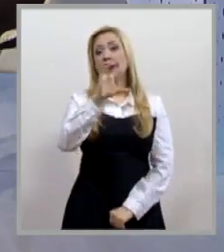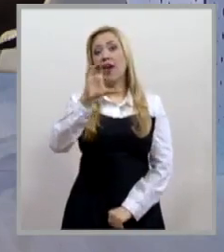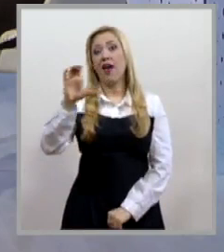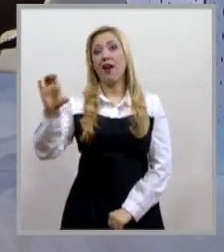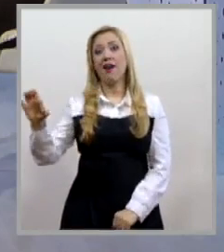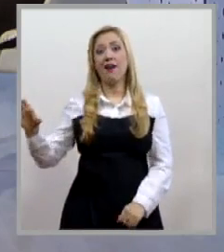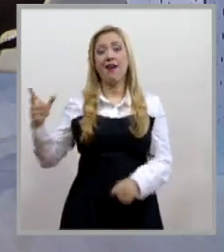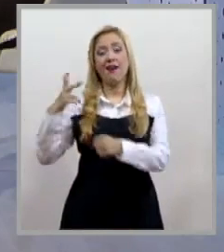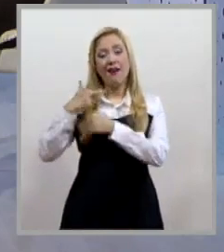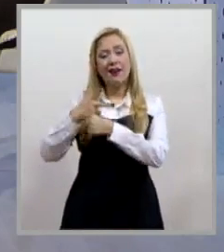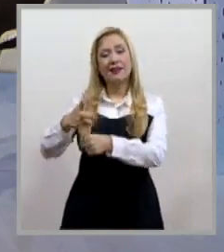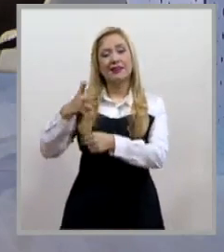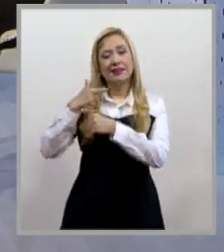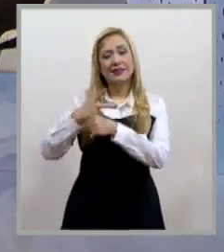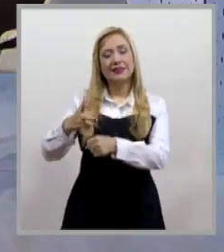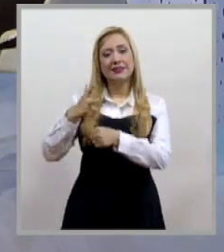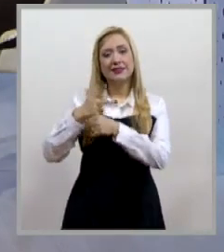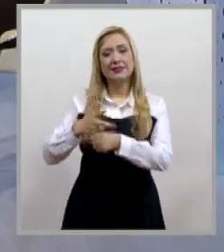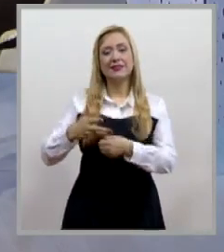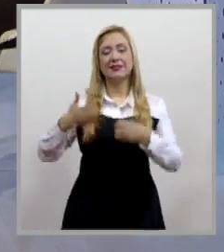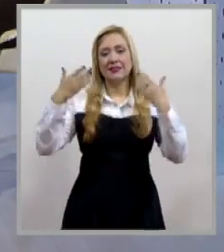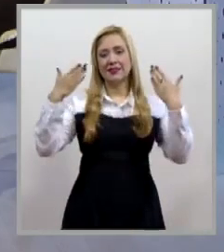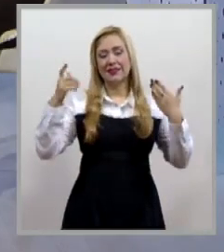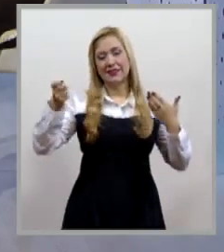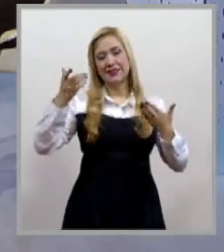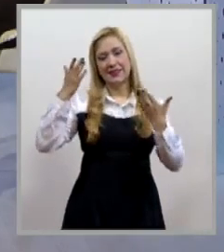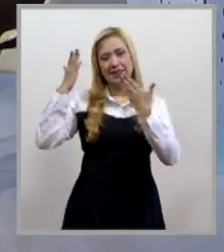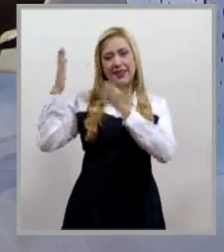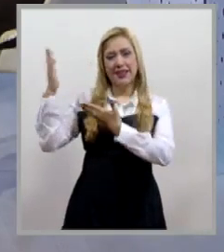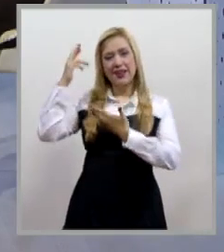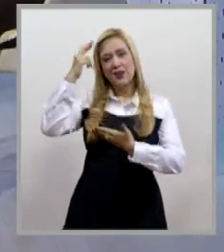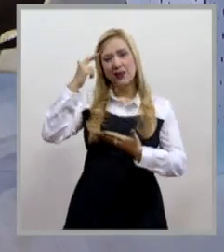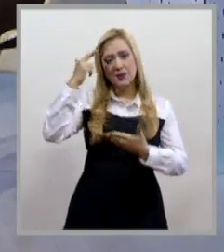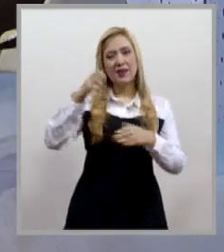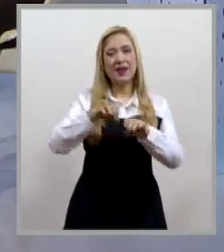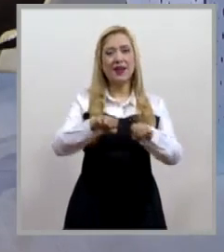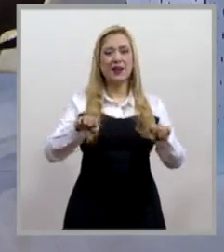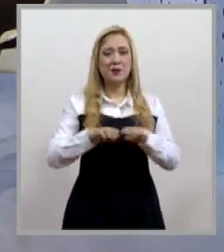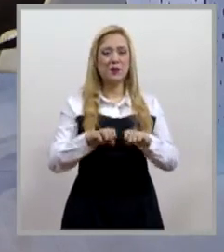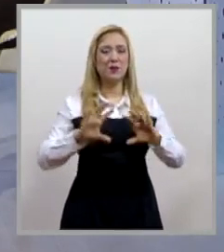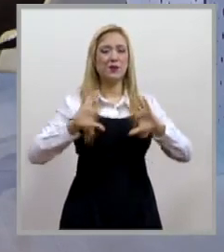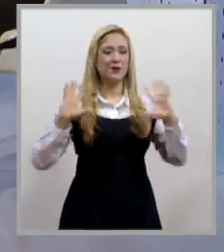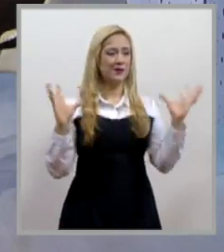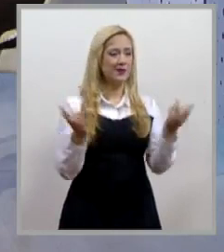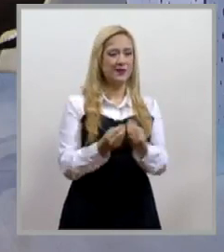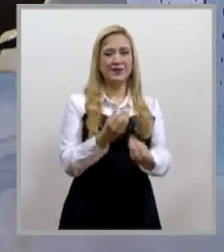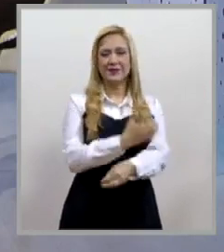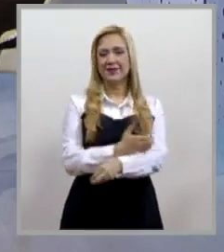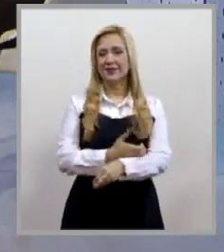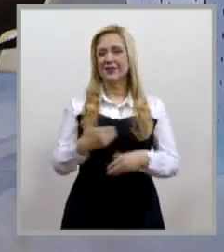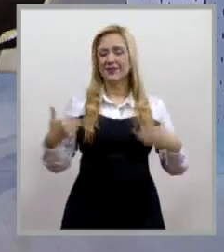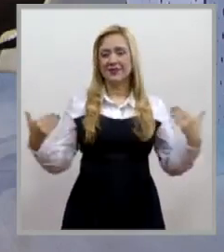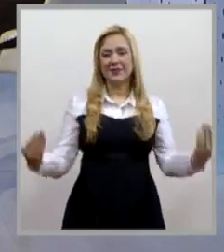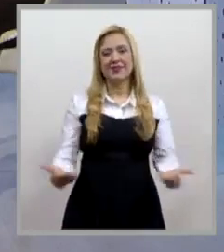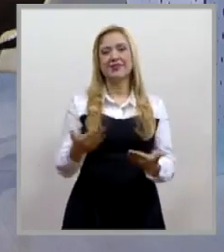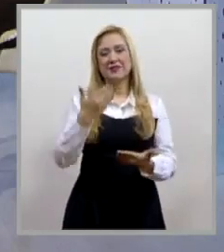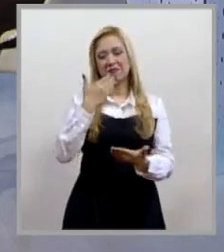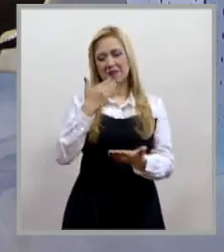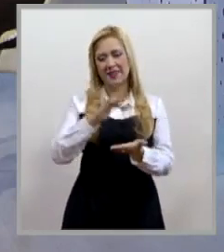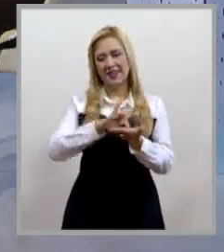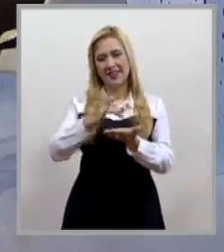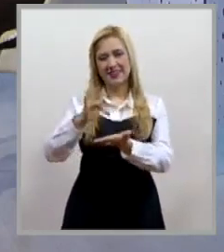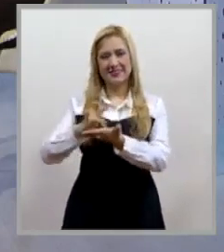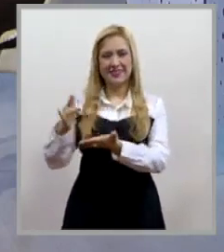conducido pues por nosotros y también con el apoyo de mi equipo, a quien tengo el gusto de reconocer todo su trabajo durante estos